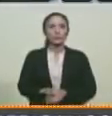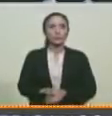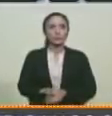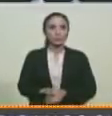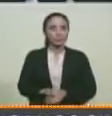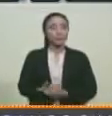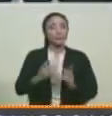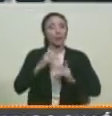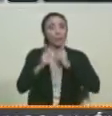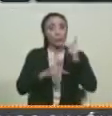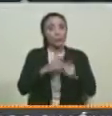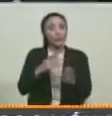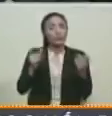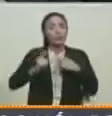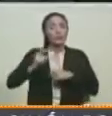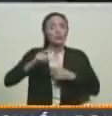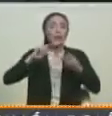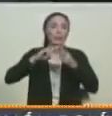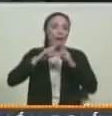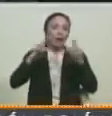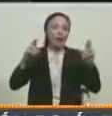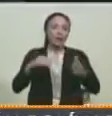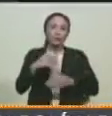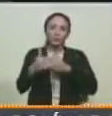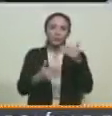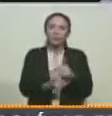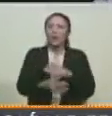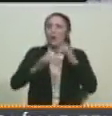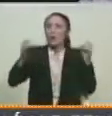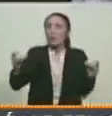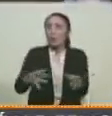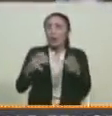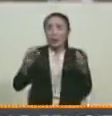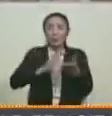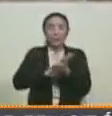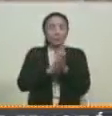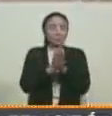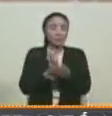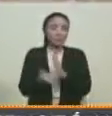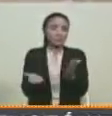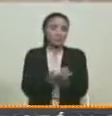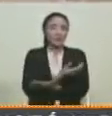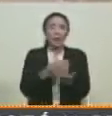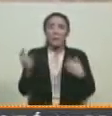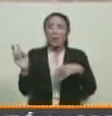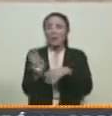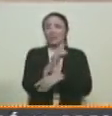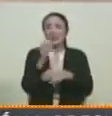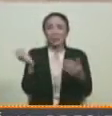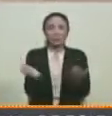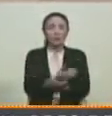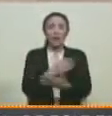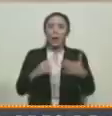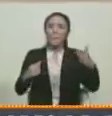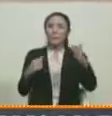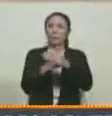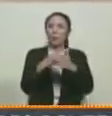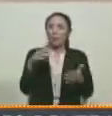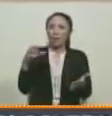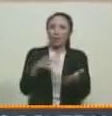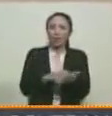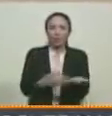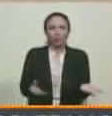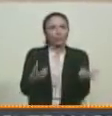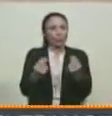es necesario un proceso de pacificación, no más guarimbas, no más violencia, no más golpes de Estado, no,